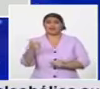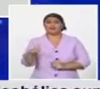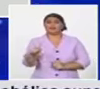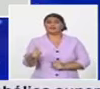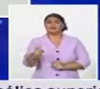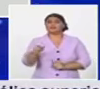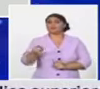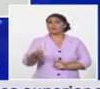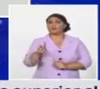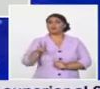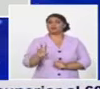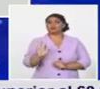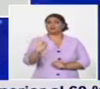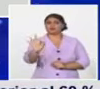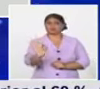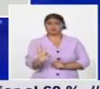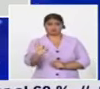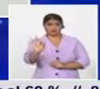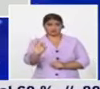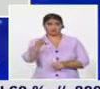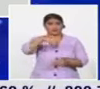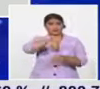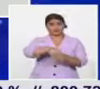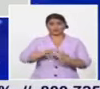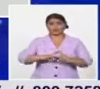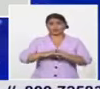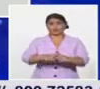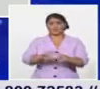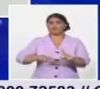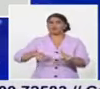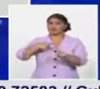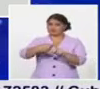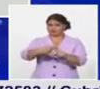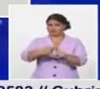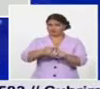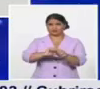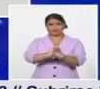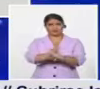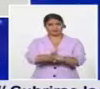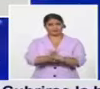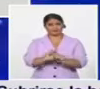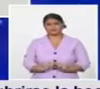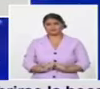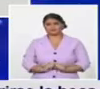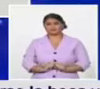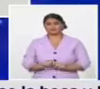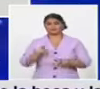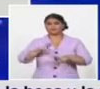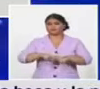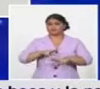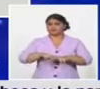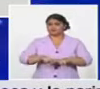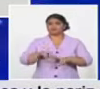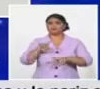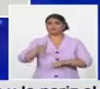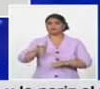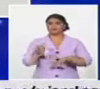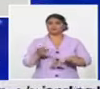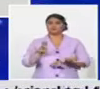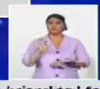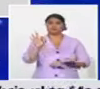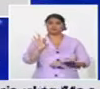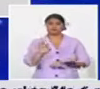analizadas resultó positiva a la COVID. La Habana con el 9,3%, Holguín